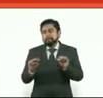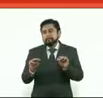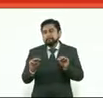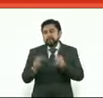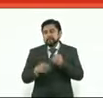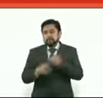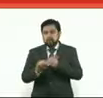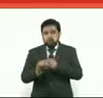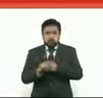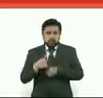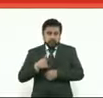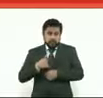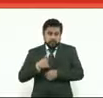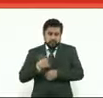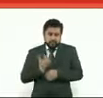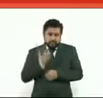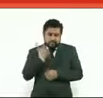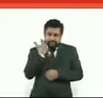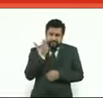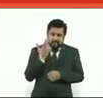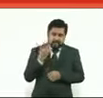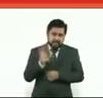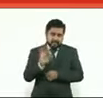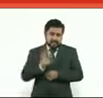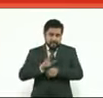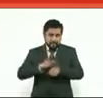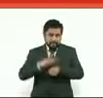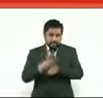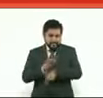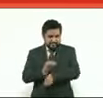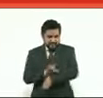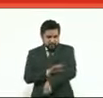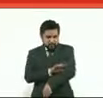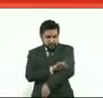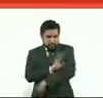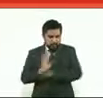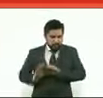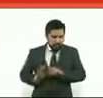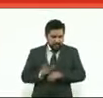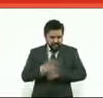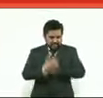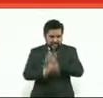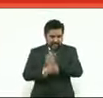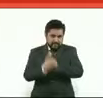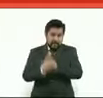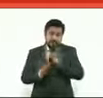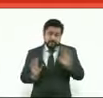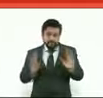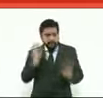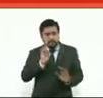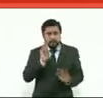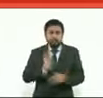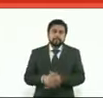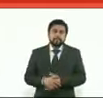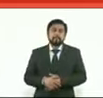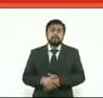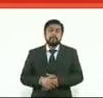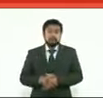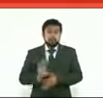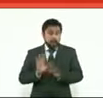gustaría que empezaran a hacer lo más emocionante la su llegada. Pues ya faltan